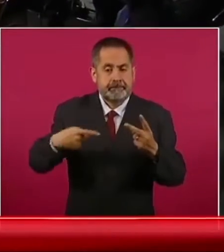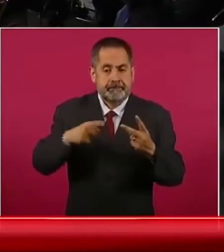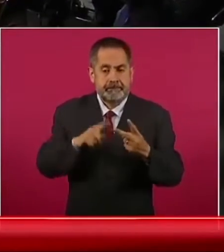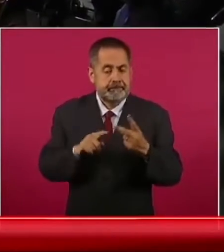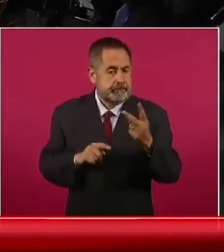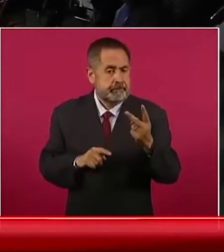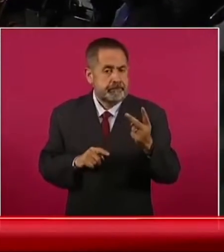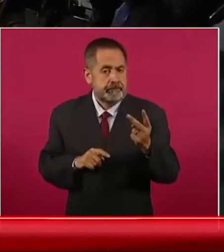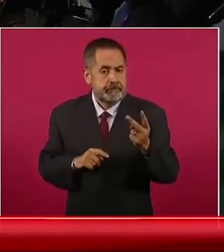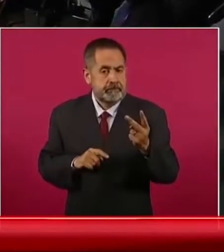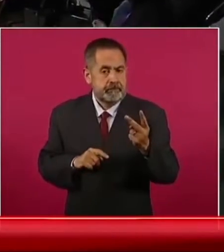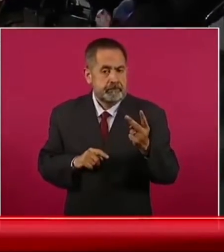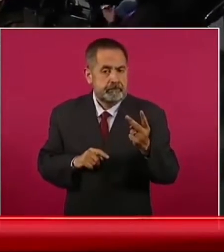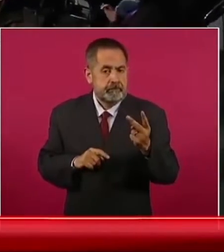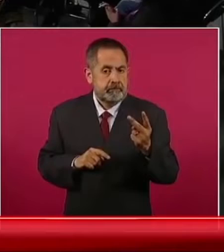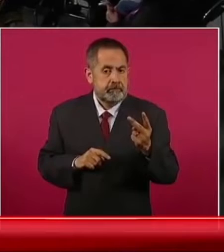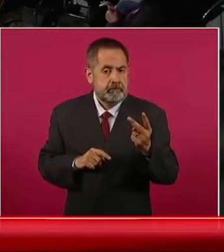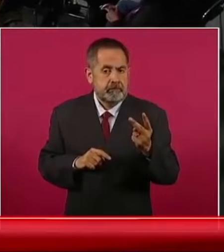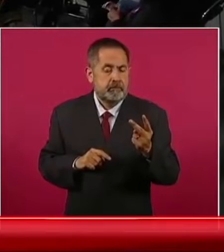que